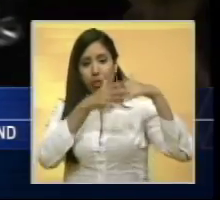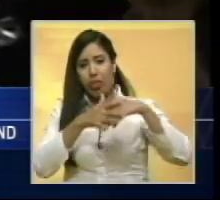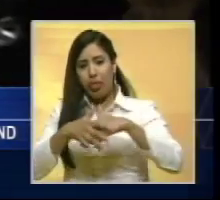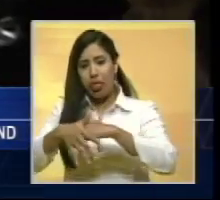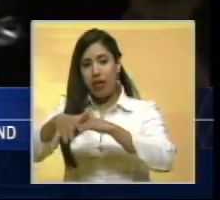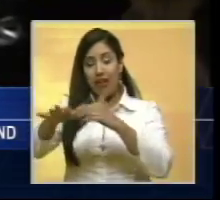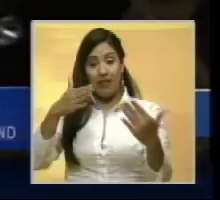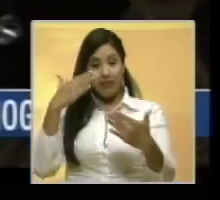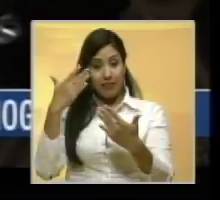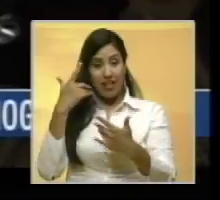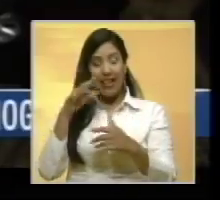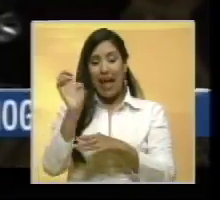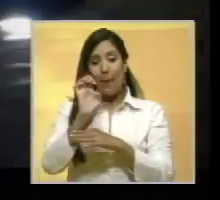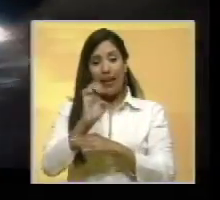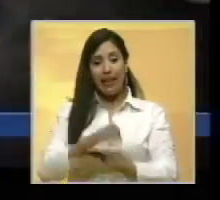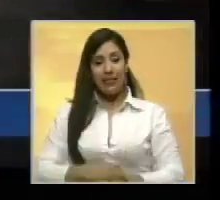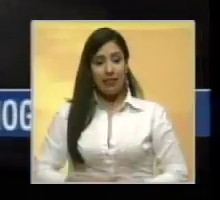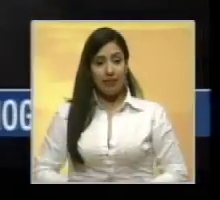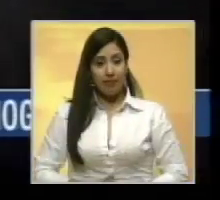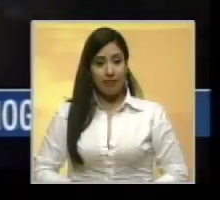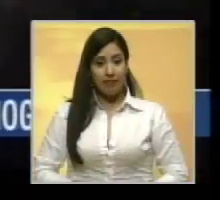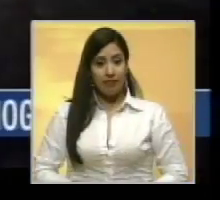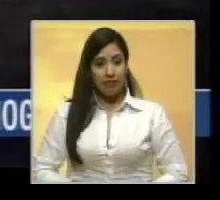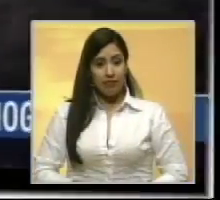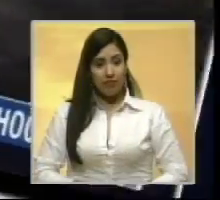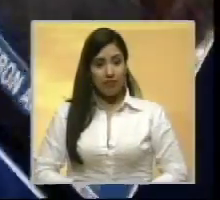de la entidad decretó estado de emergencia.